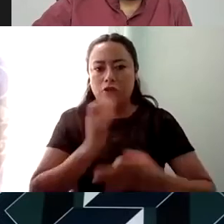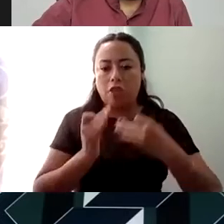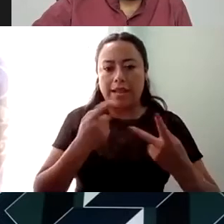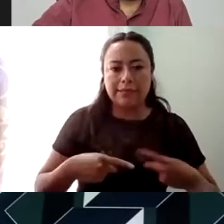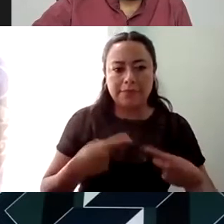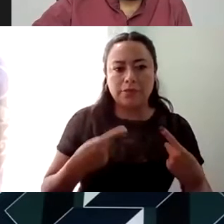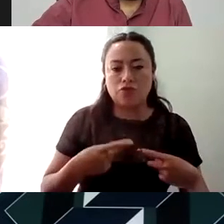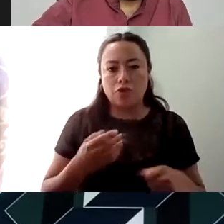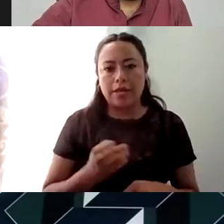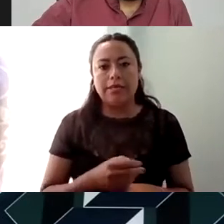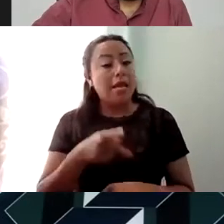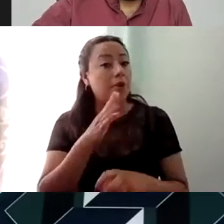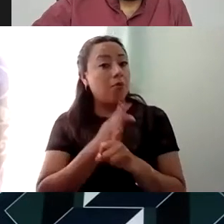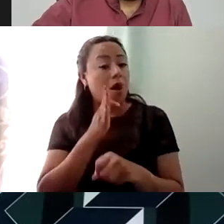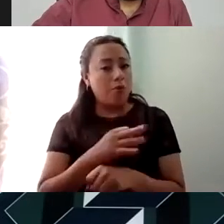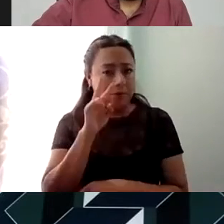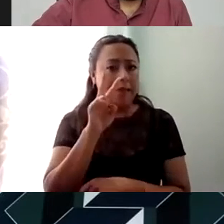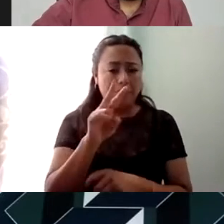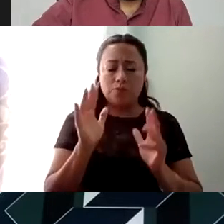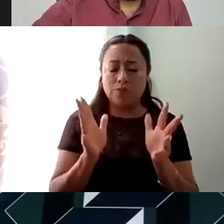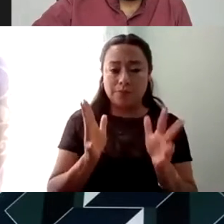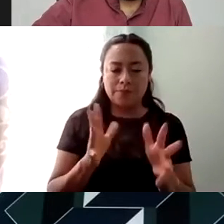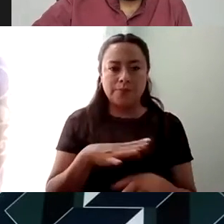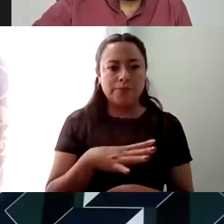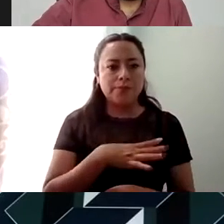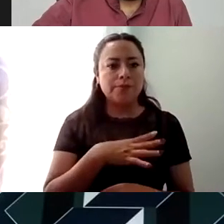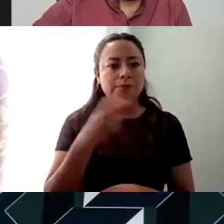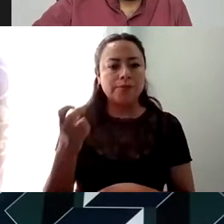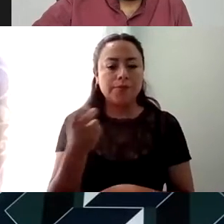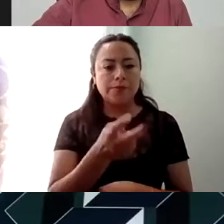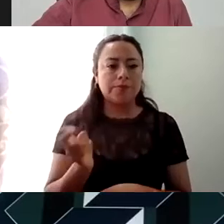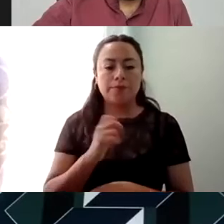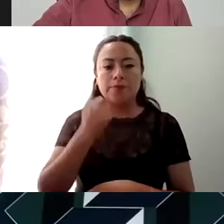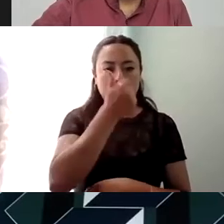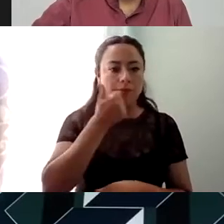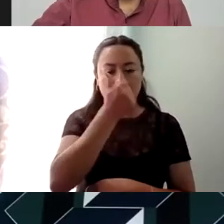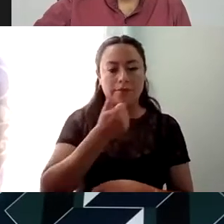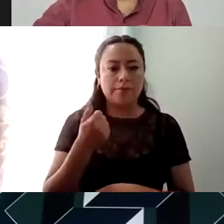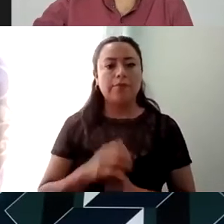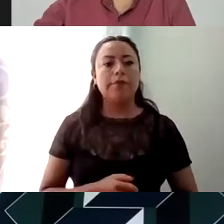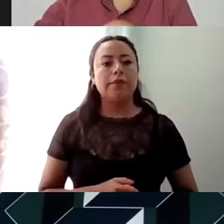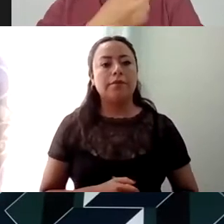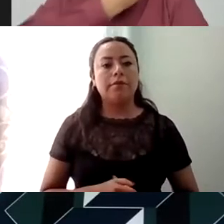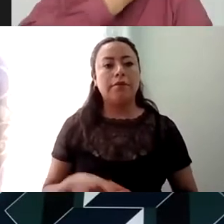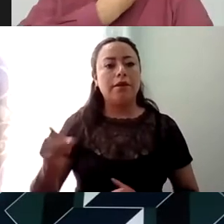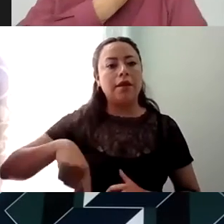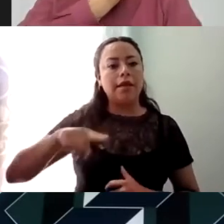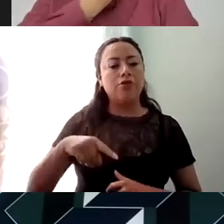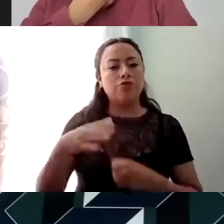en día vemos que ya están estos alumnos de este ciclo escolar, pues ya también a meses de